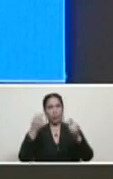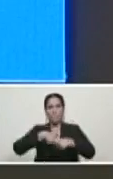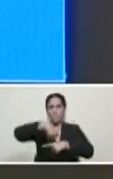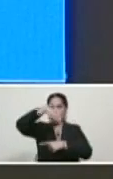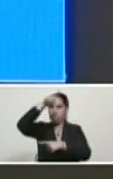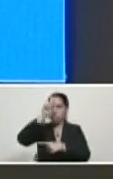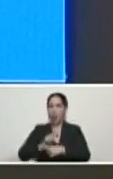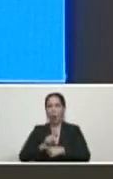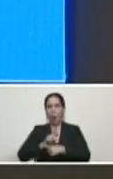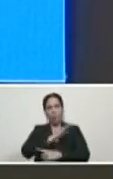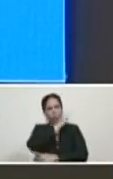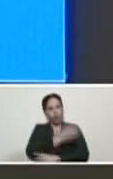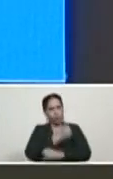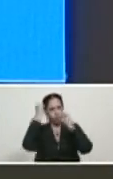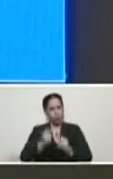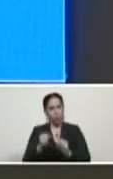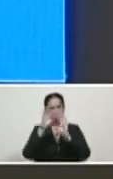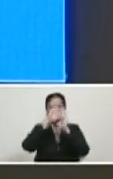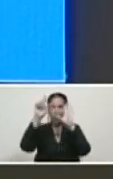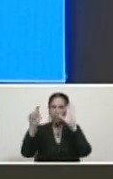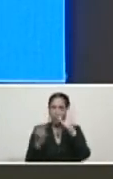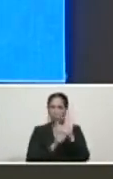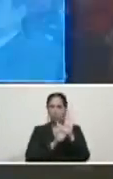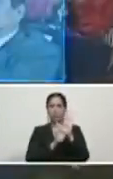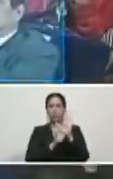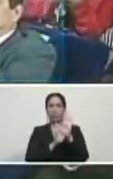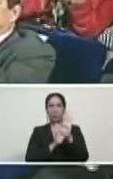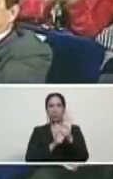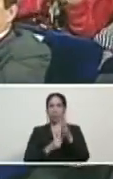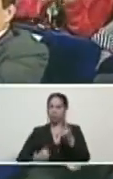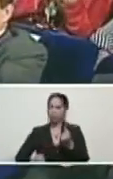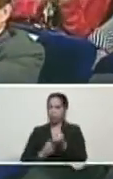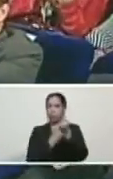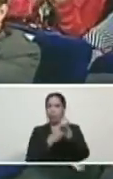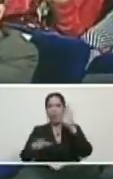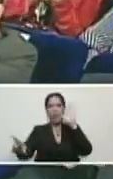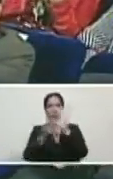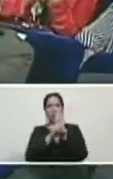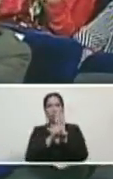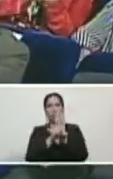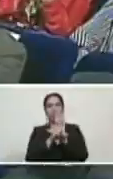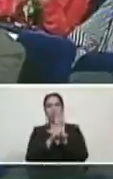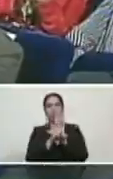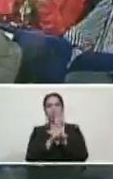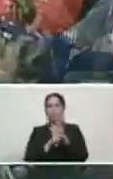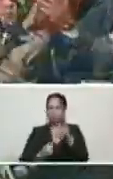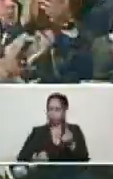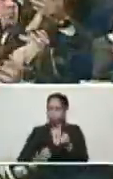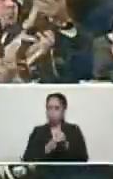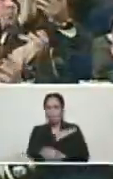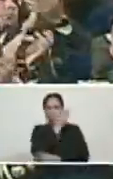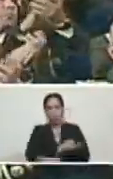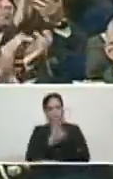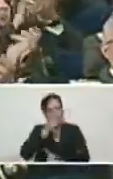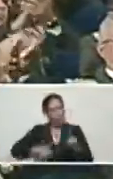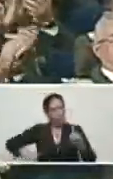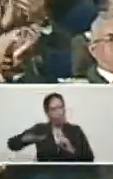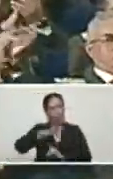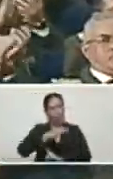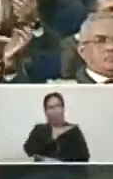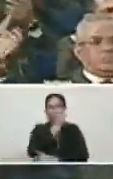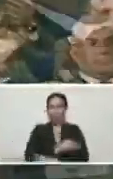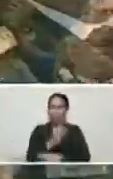protagónica, poderosa, constitucional, basada en la legalidad, basada en el poder del pueblo, basada en la